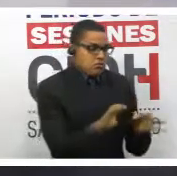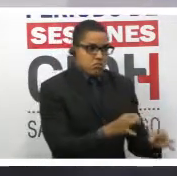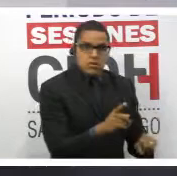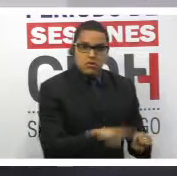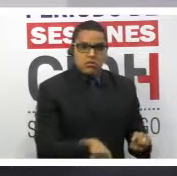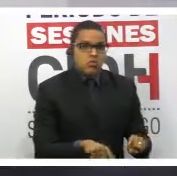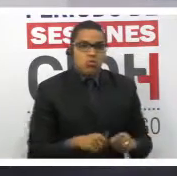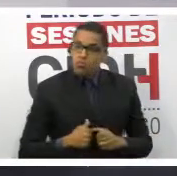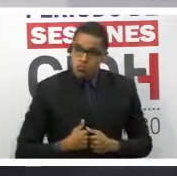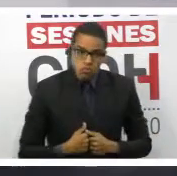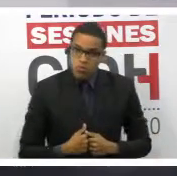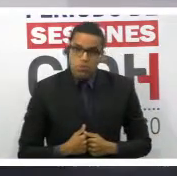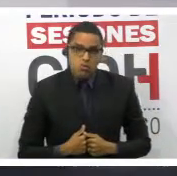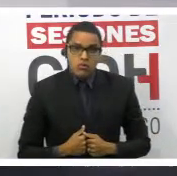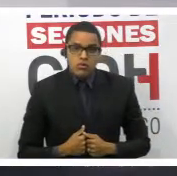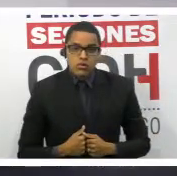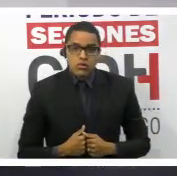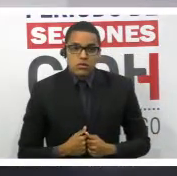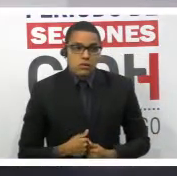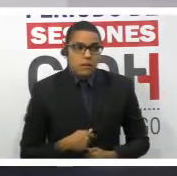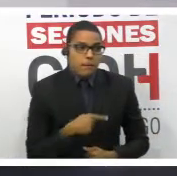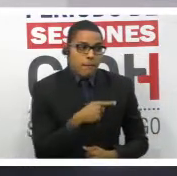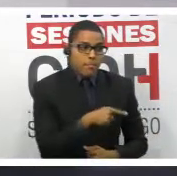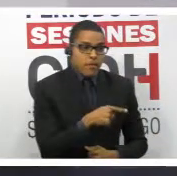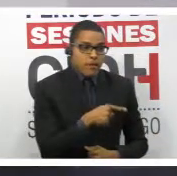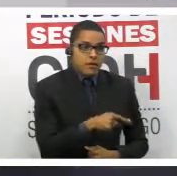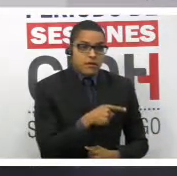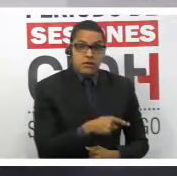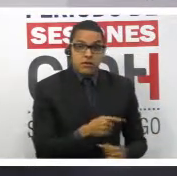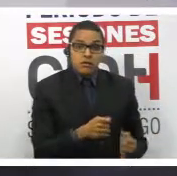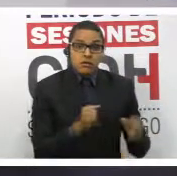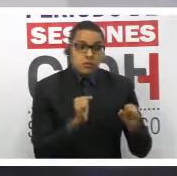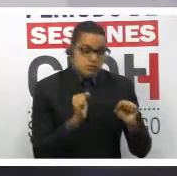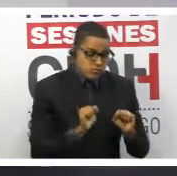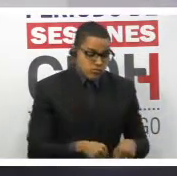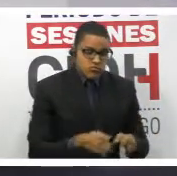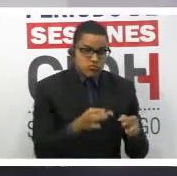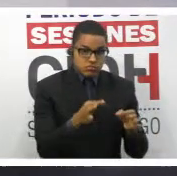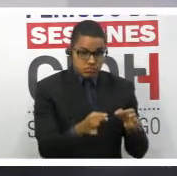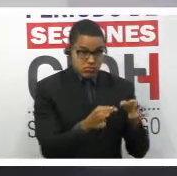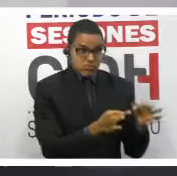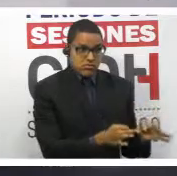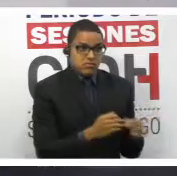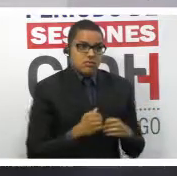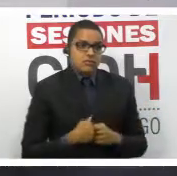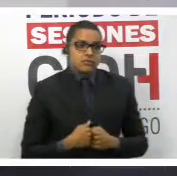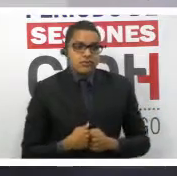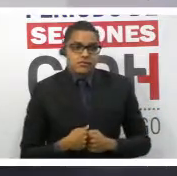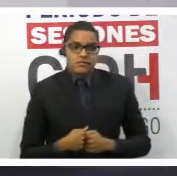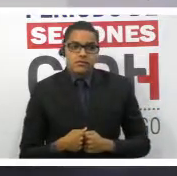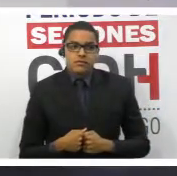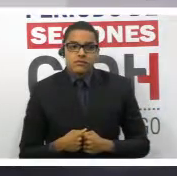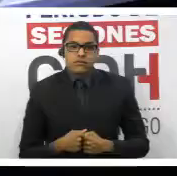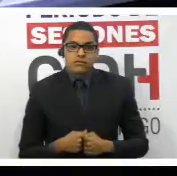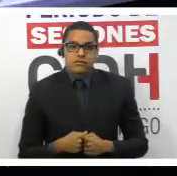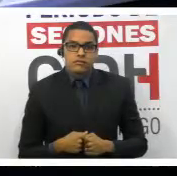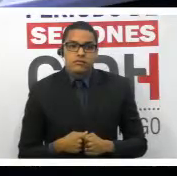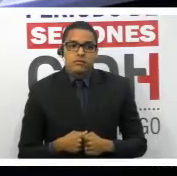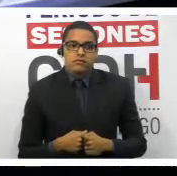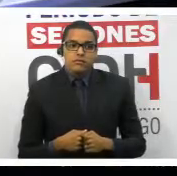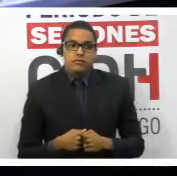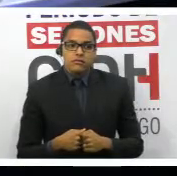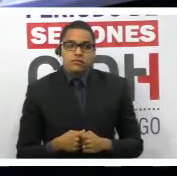condiciones widgets datos otro la botnet a no one